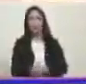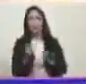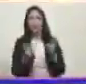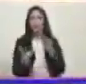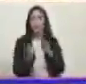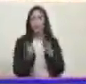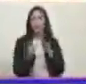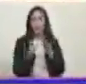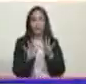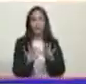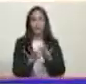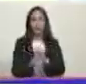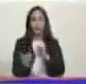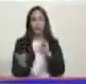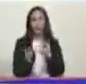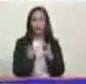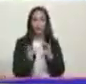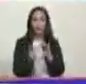mí.